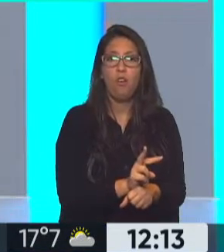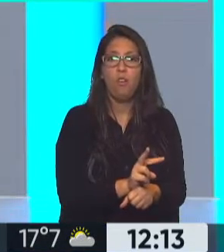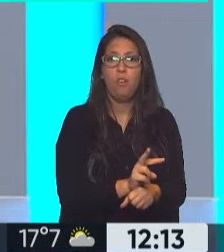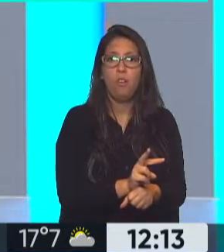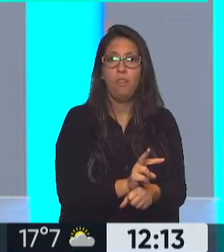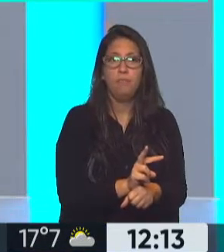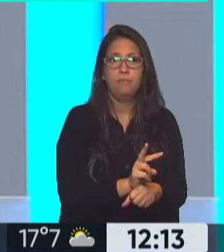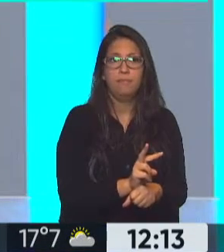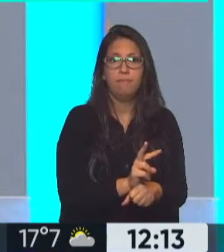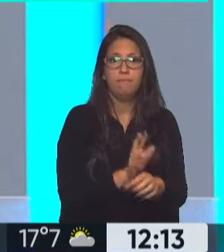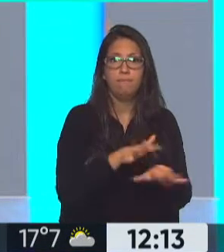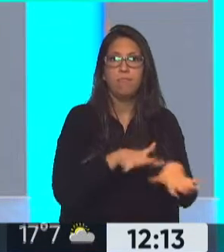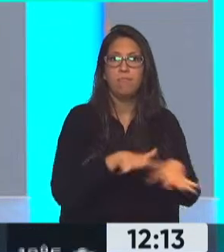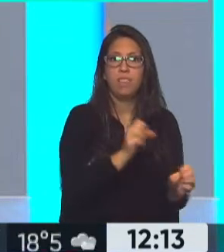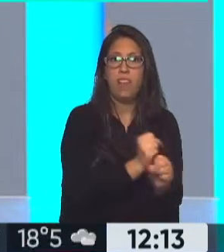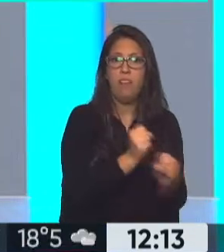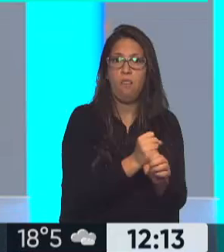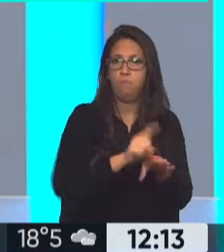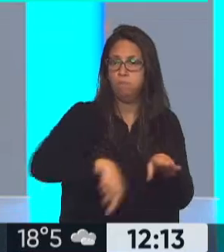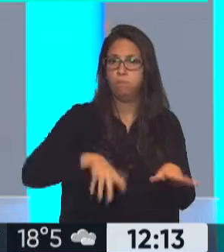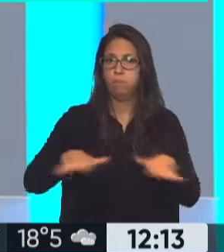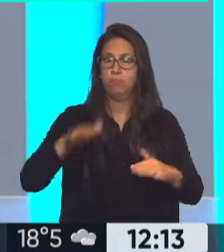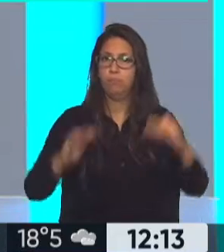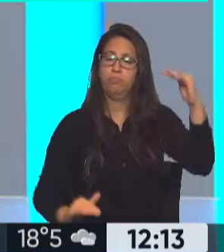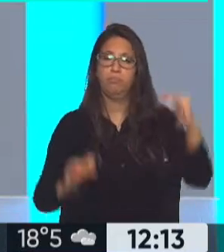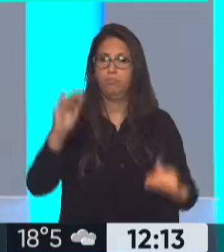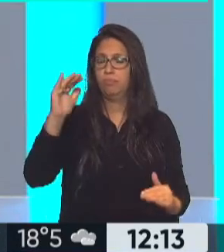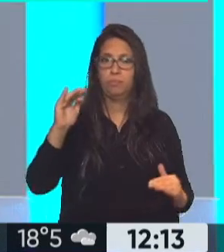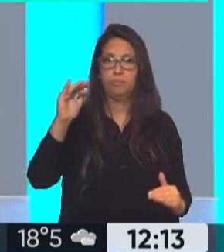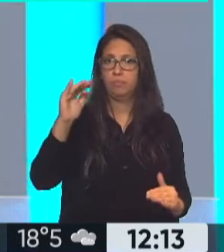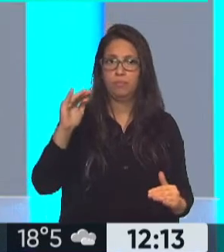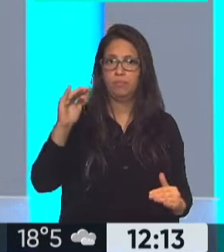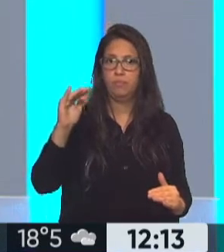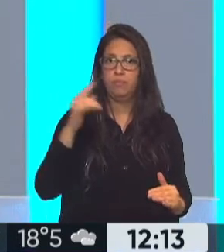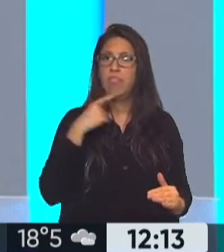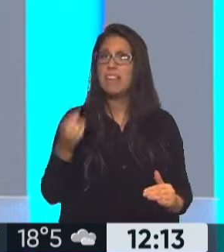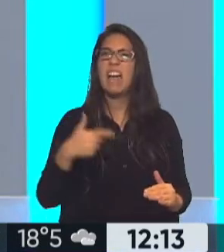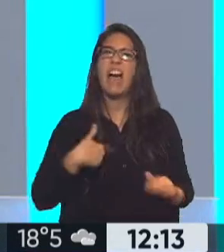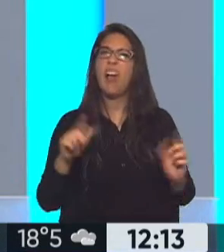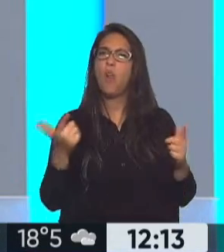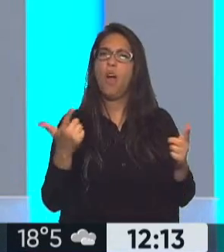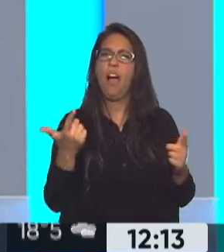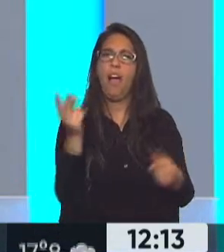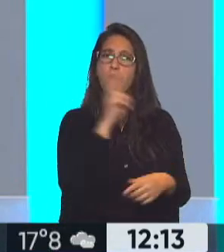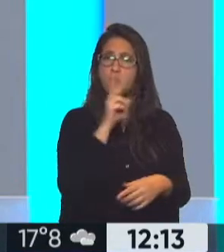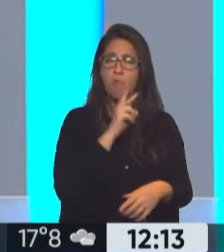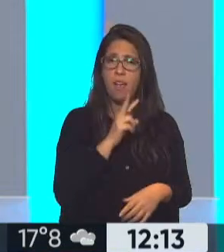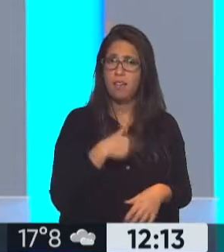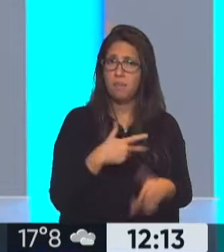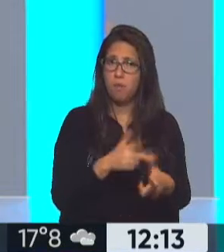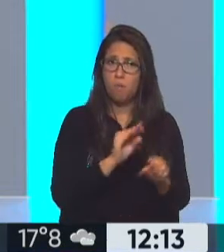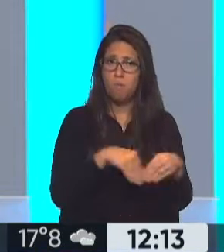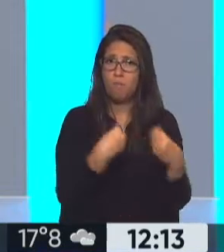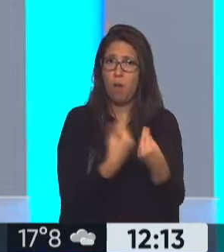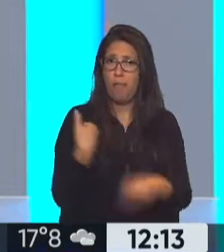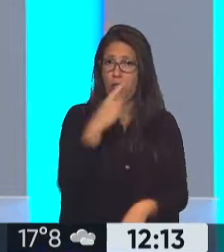las desigualdades, por eso también estamos hablando de una fuerza política que dice que estas desigualdades no existen, ¿no? Las mujeres, como te decía, en promedio en